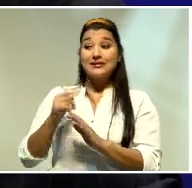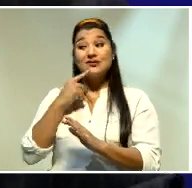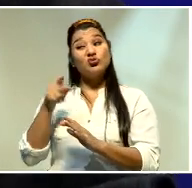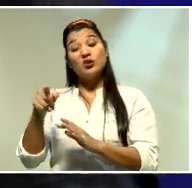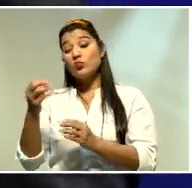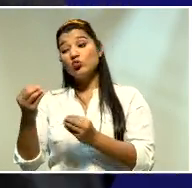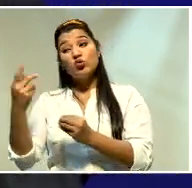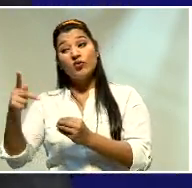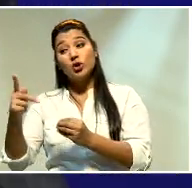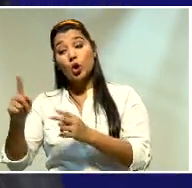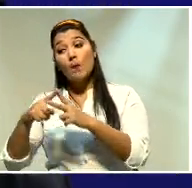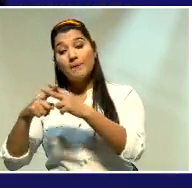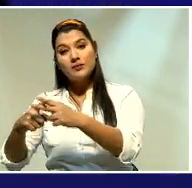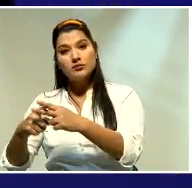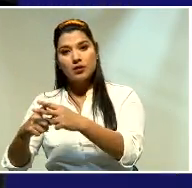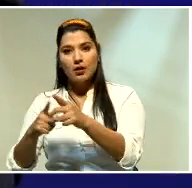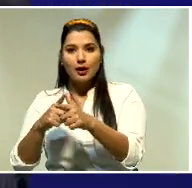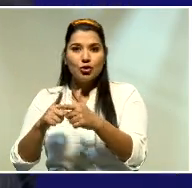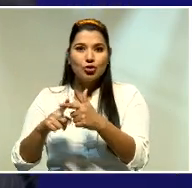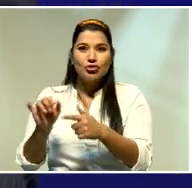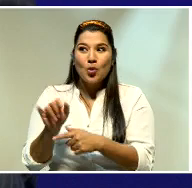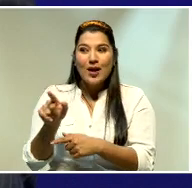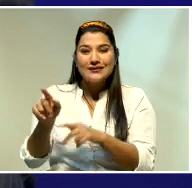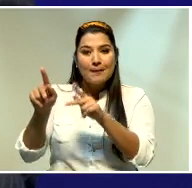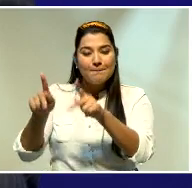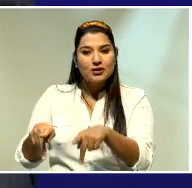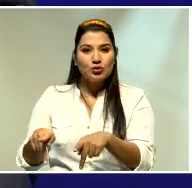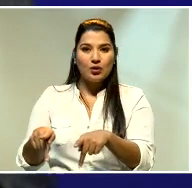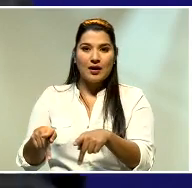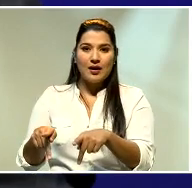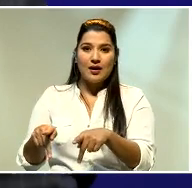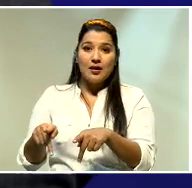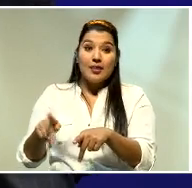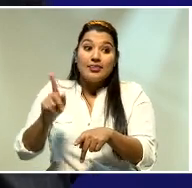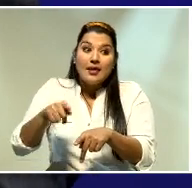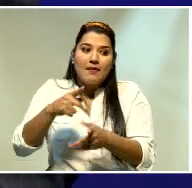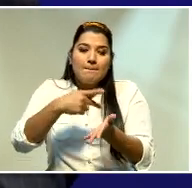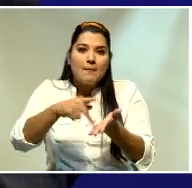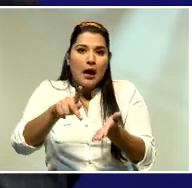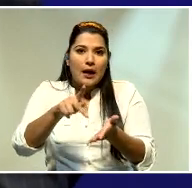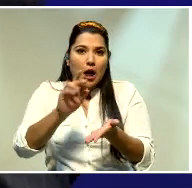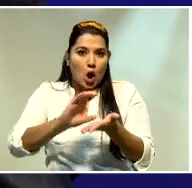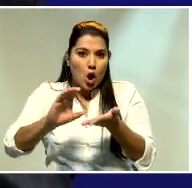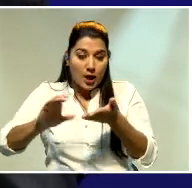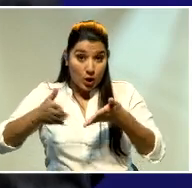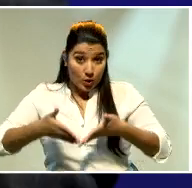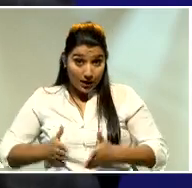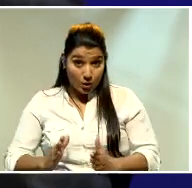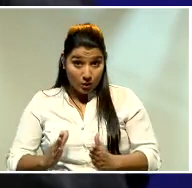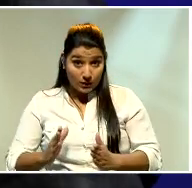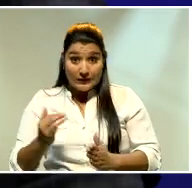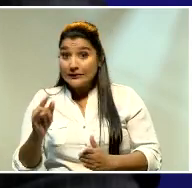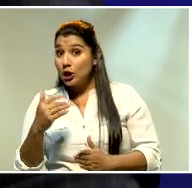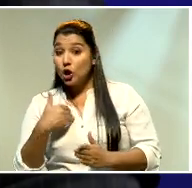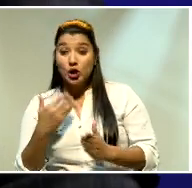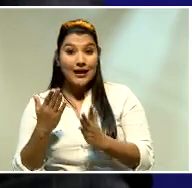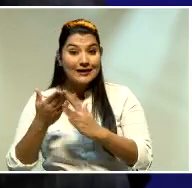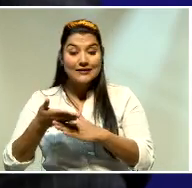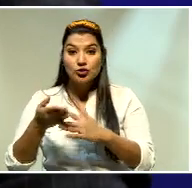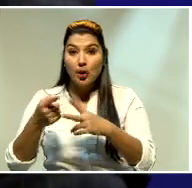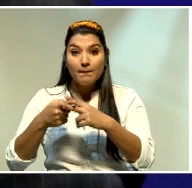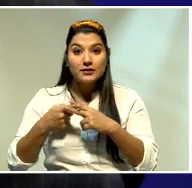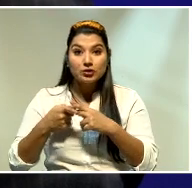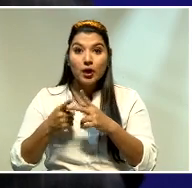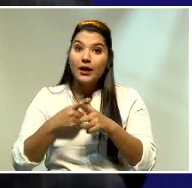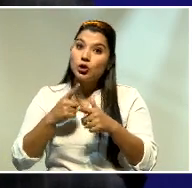prestar, igual esa persona va a tener que querer pagar el colegio de su hijo. Y si no tiene acceso en ese mercado, puede